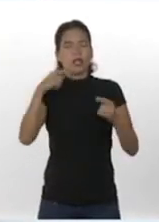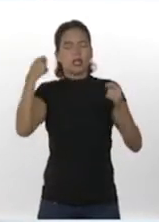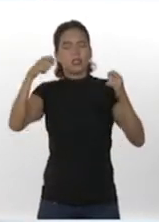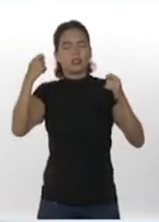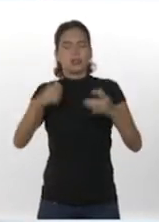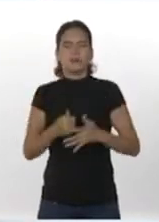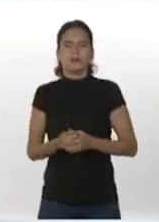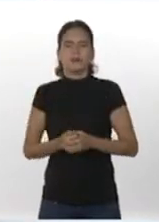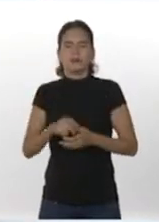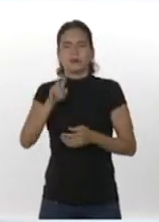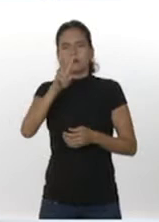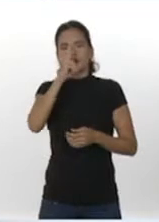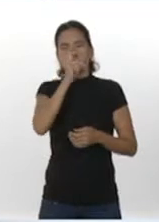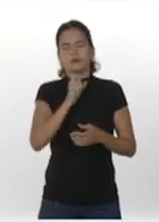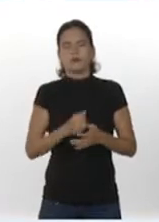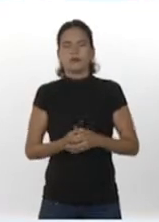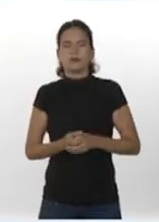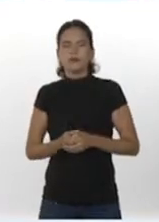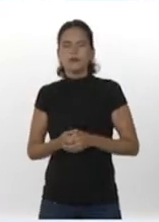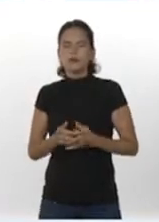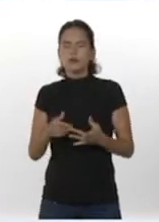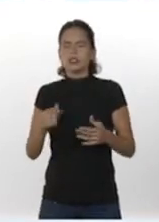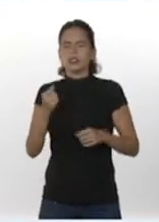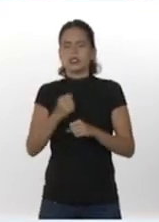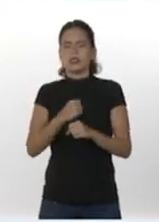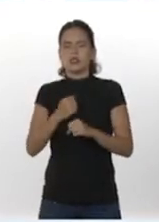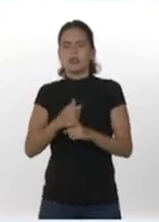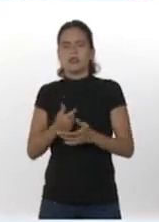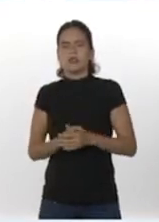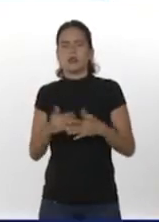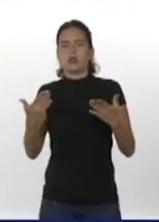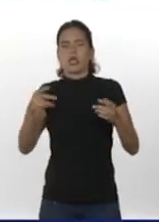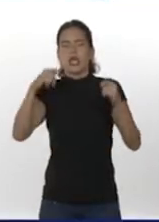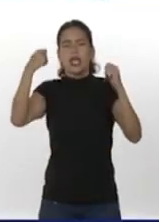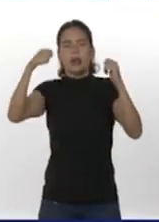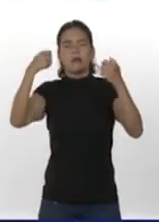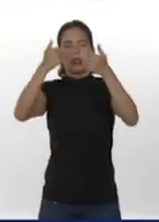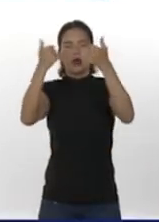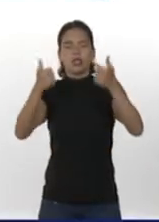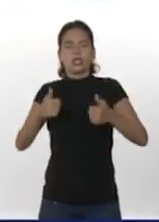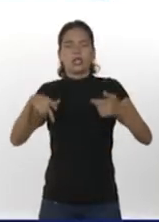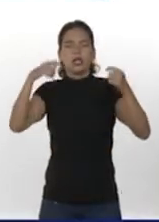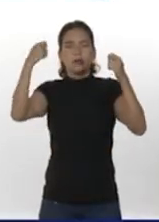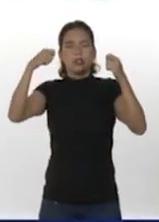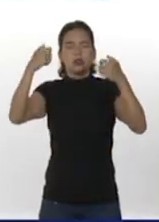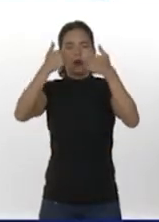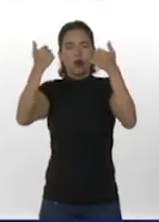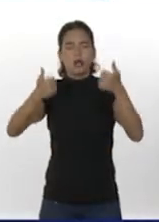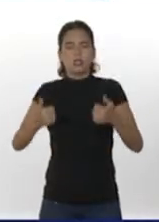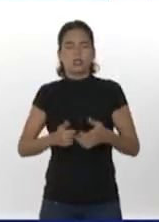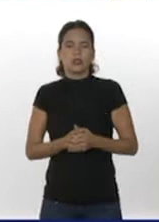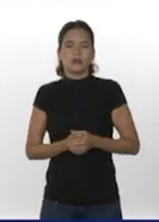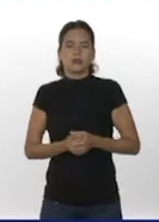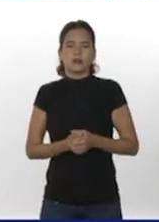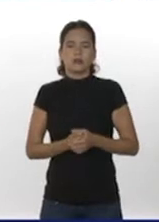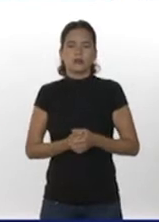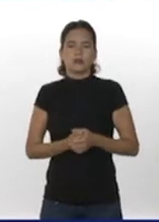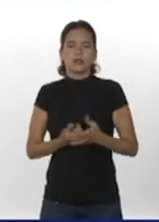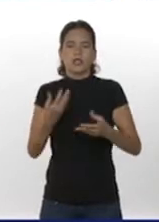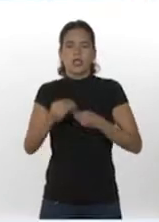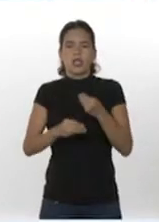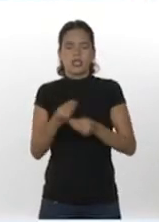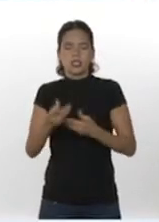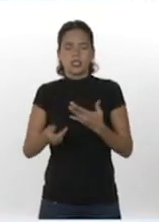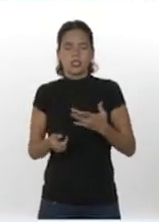desventajas del cine. En segundo año vamos a estar trabajando lo que es el videoarte. El videoarte